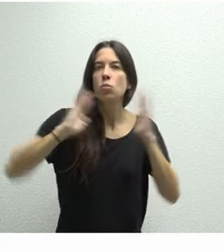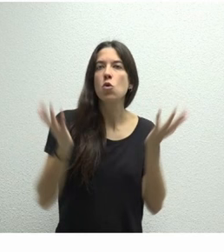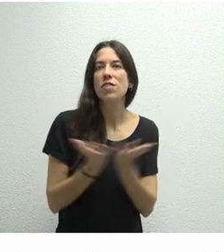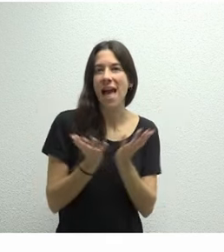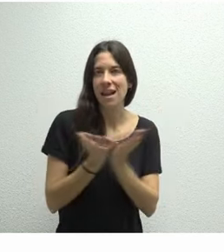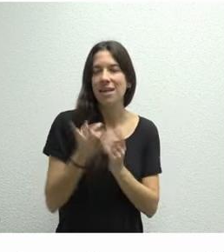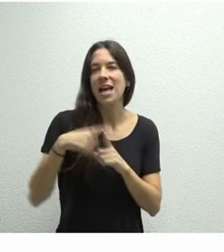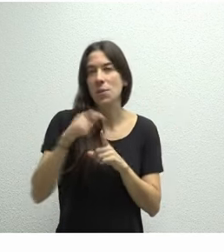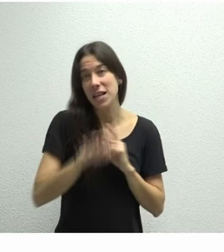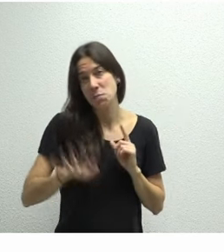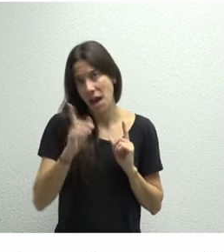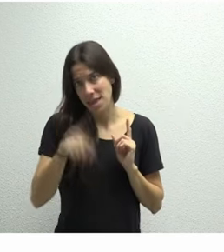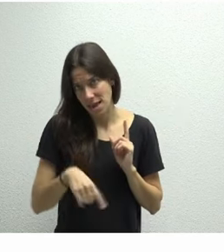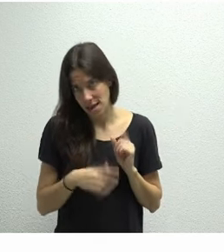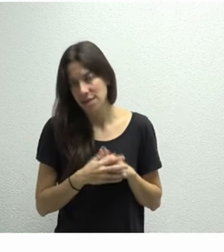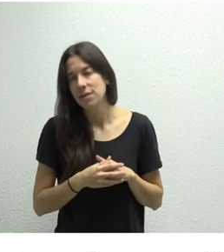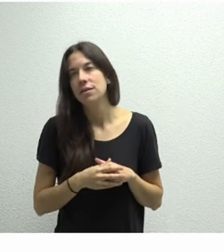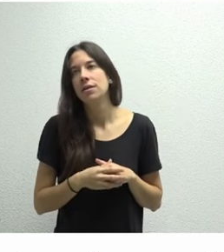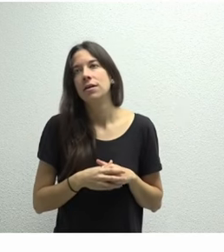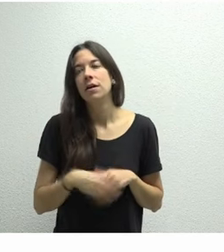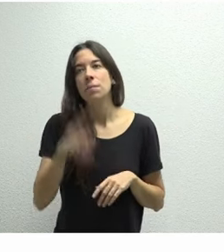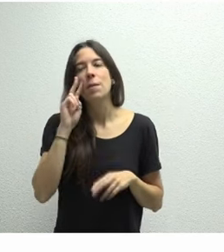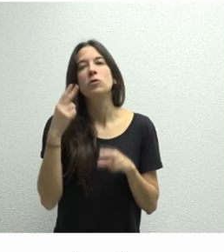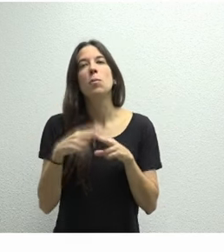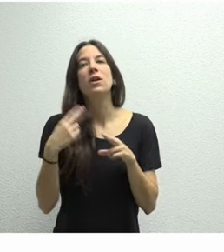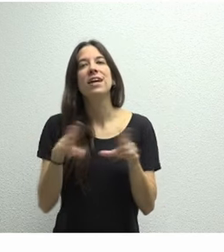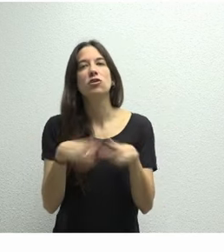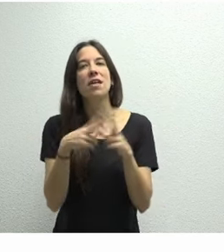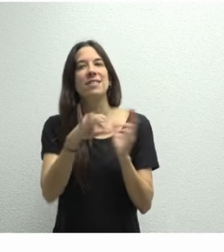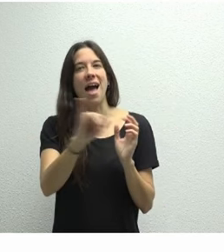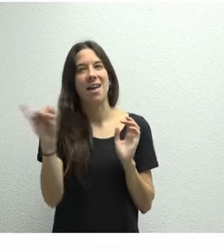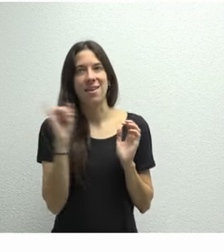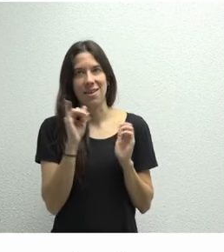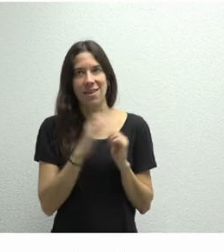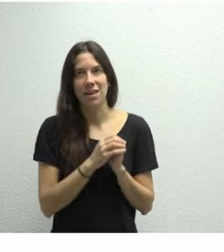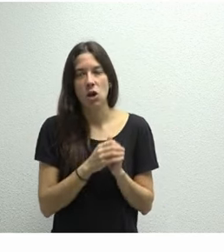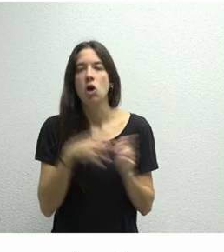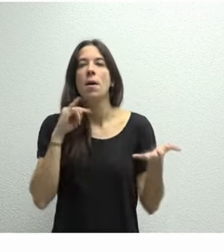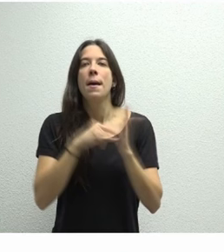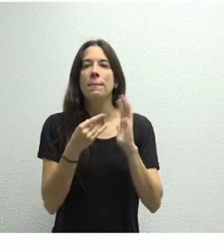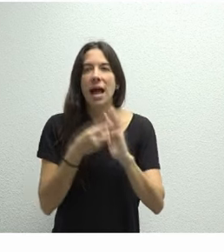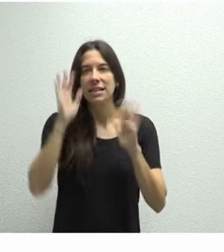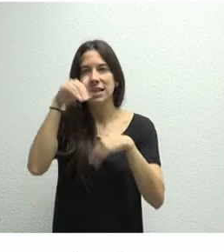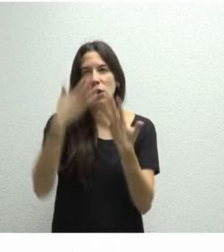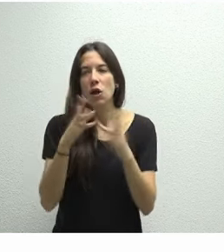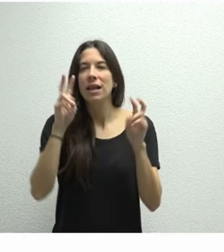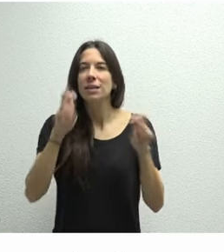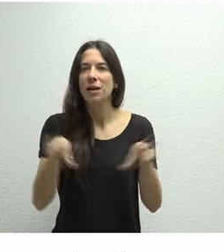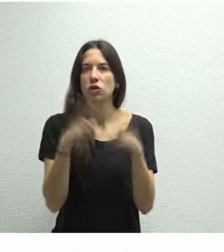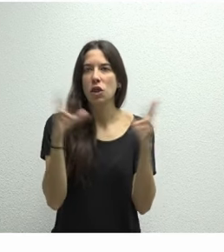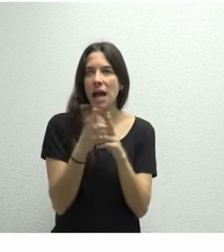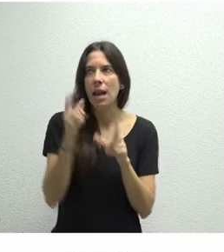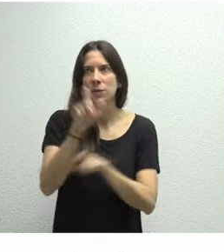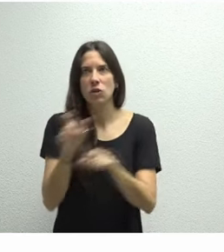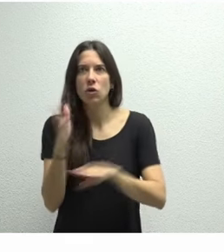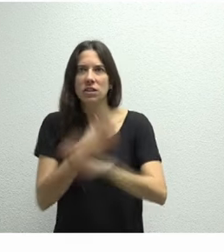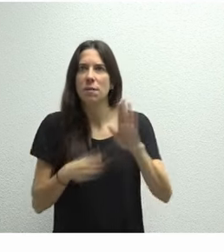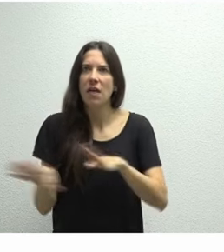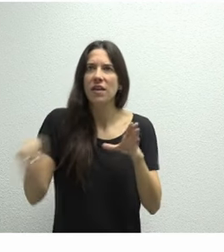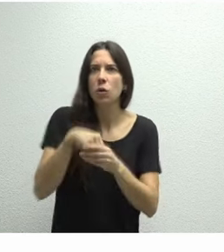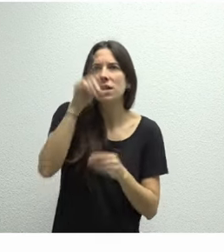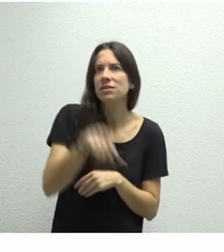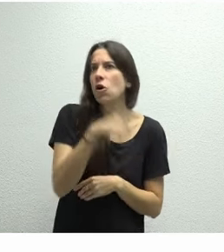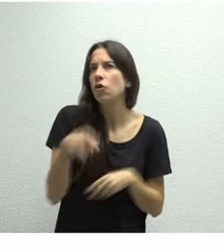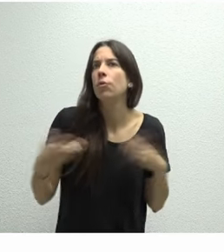español pues colocamos hay políticas sociales o las políticas los los planes de atención a lo social incluyen de nuevo a las personas con discapacidad